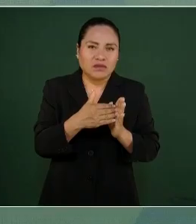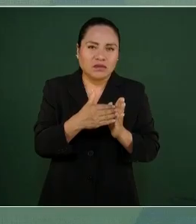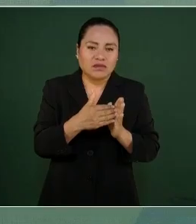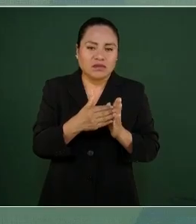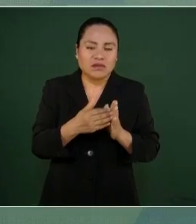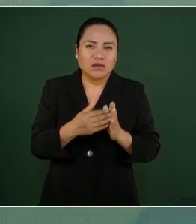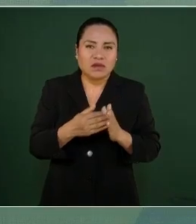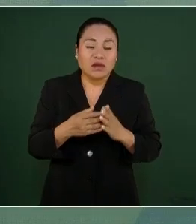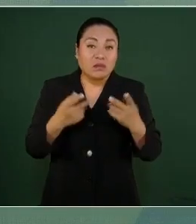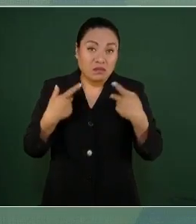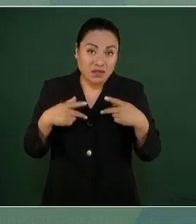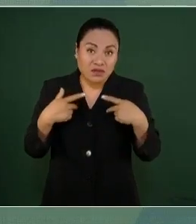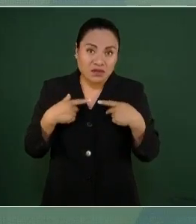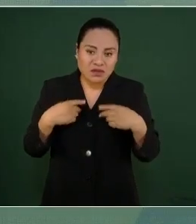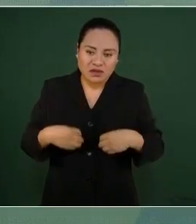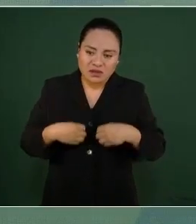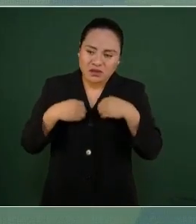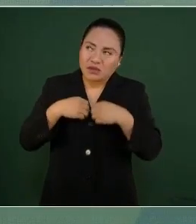de hispanos.